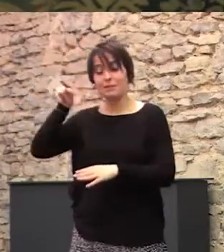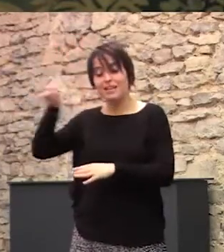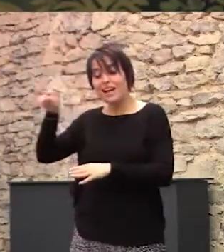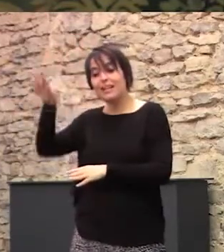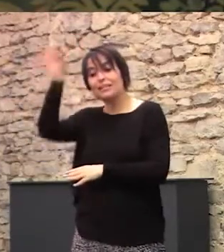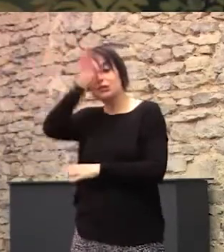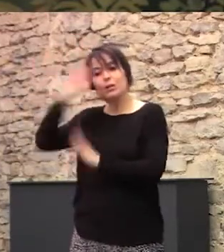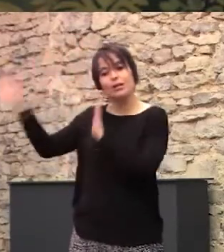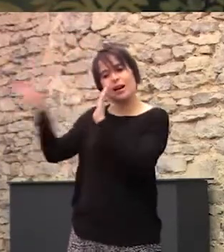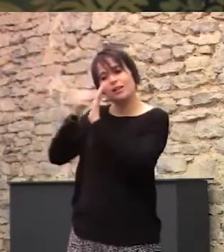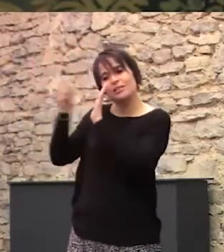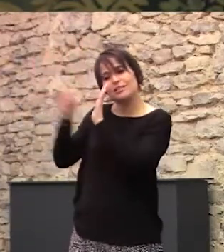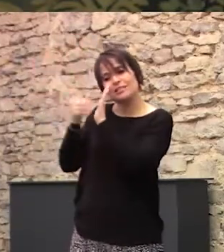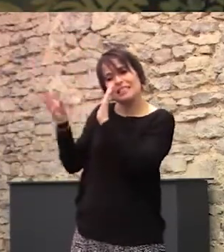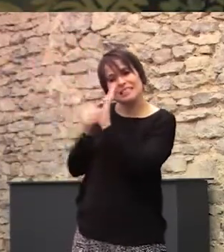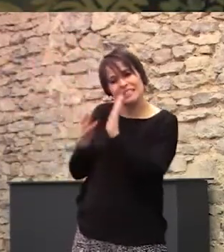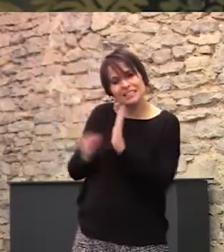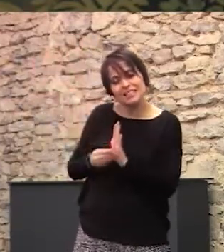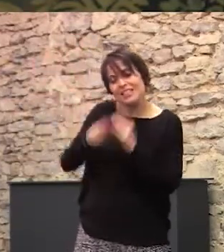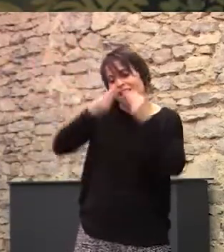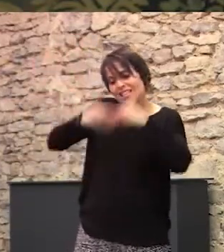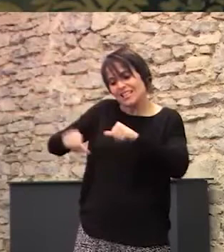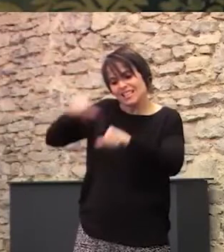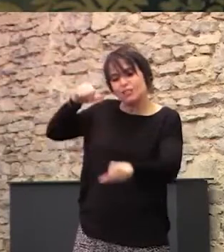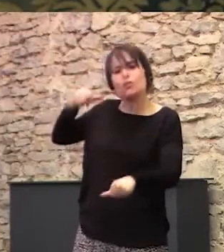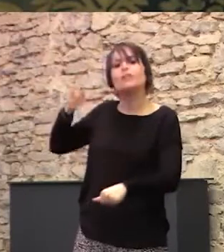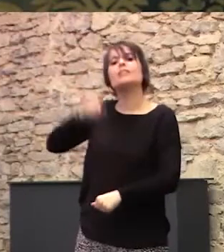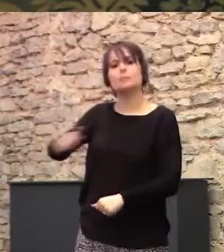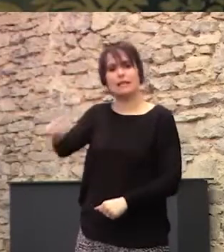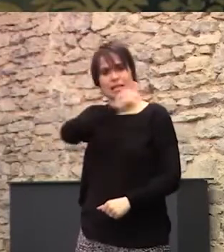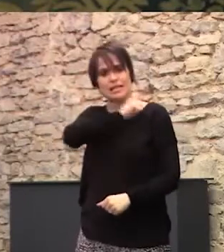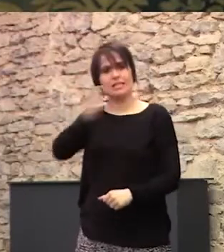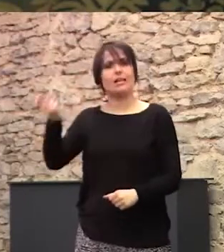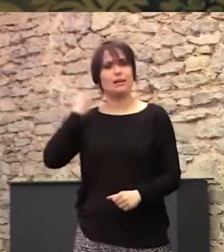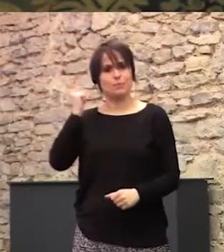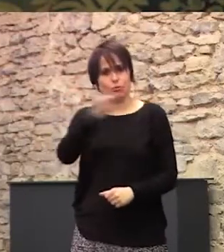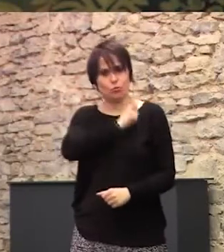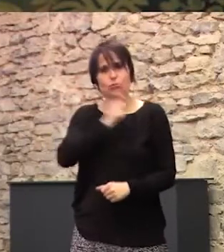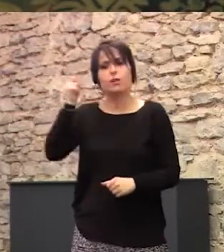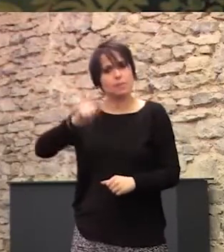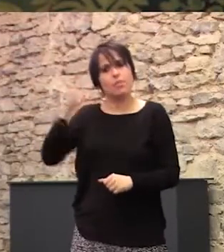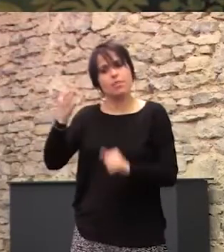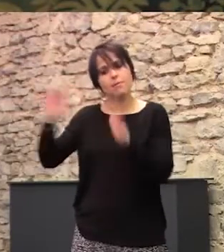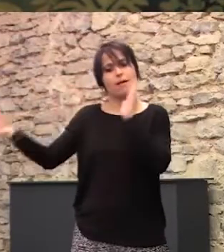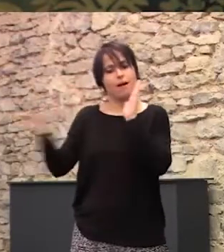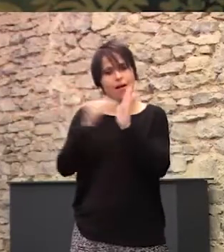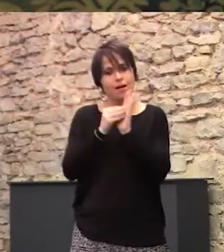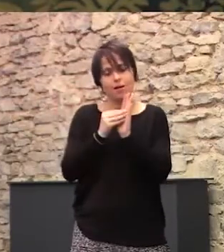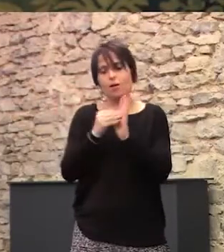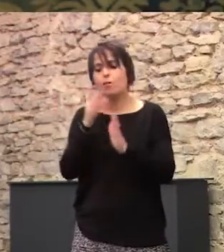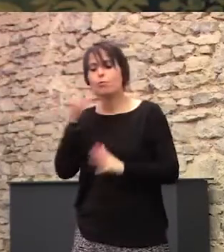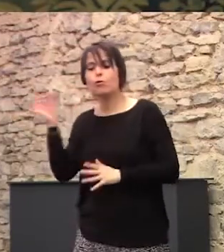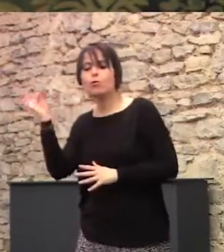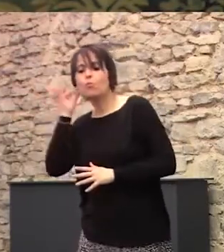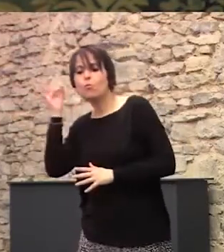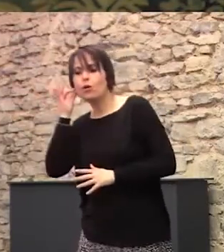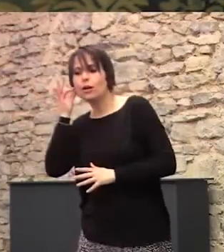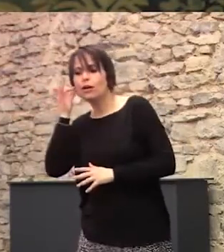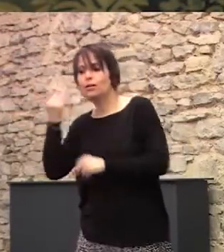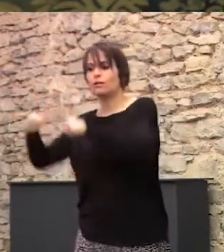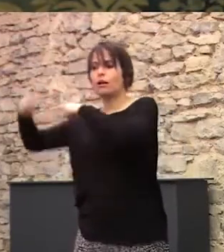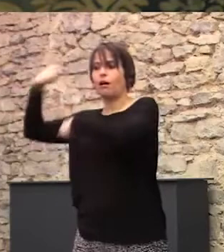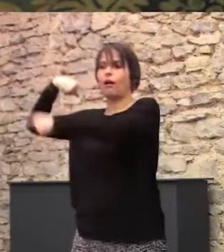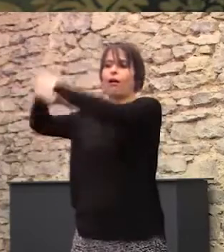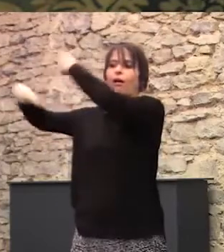la historia de esclavitud que han vivido. Eso hay que tenerlo en cuenta también, porque esas mujeres son descendientes de esclavos y